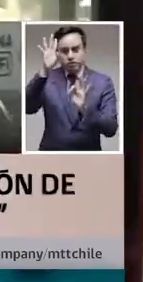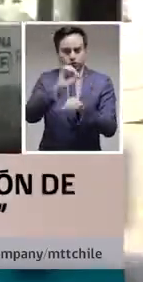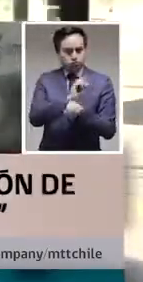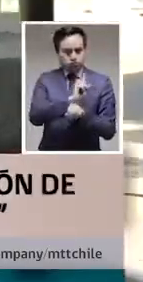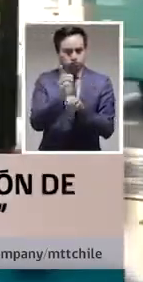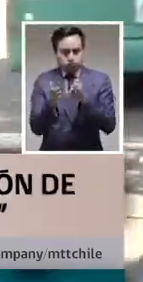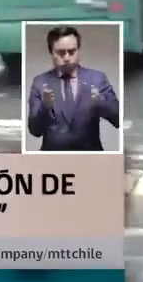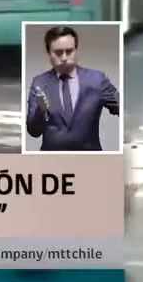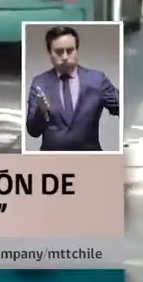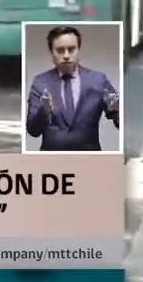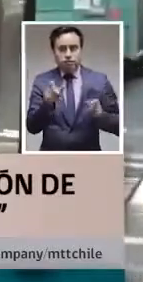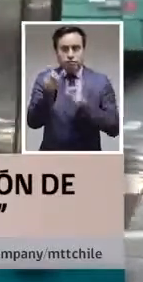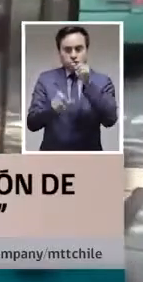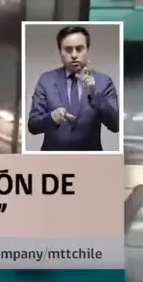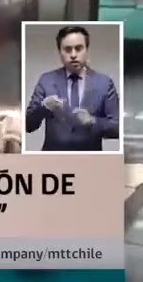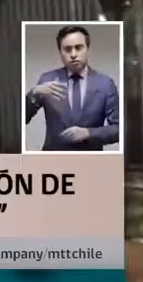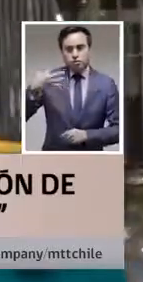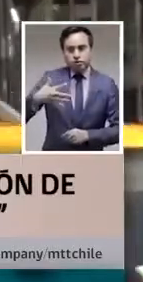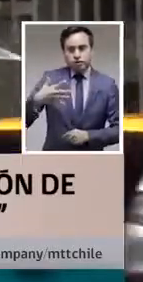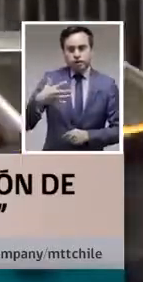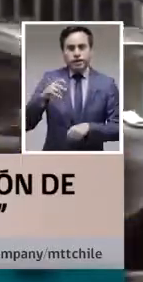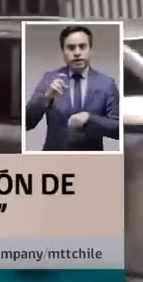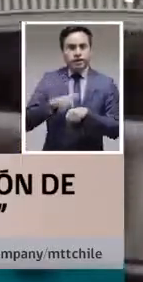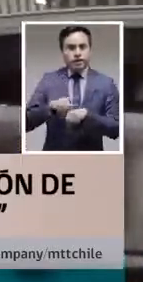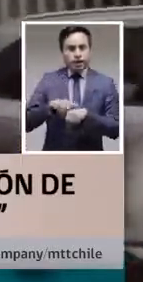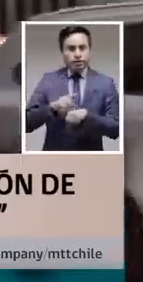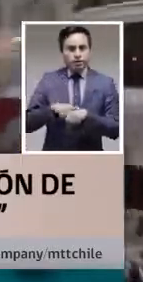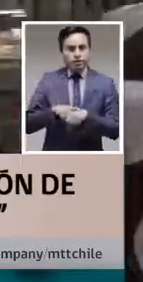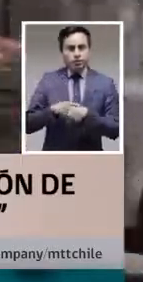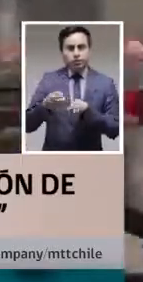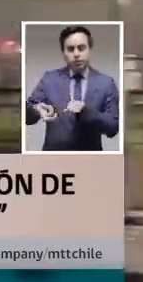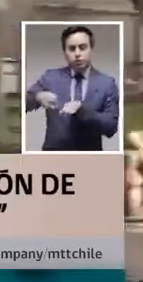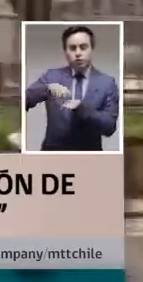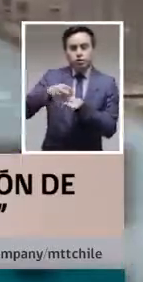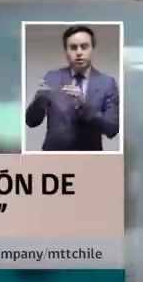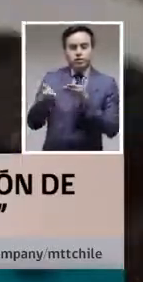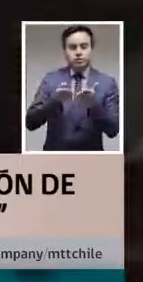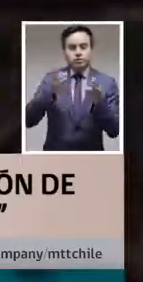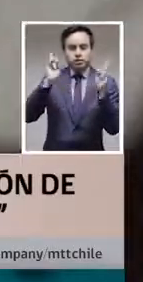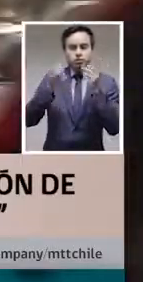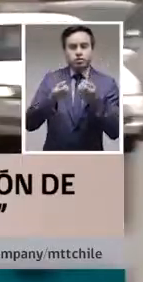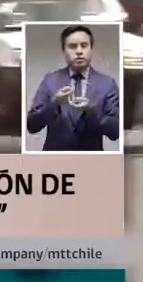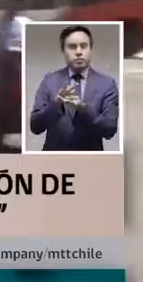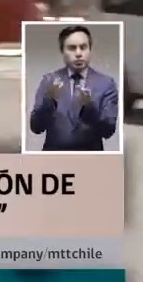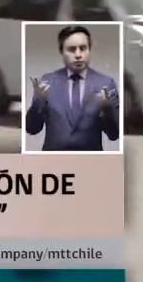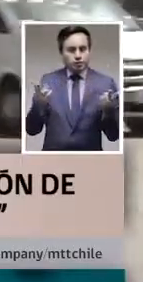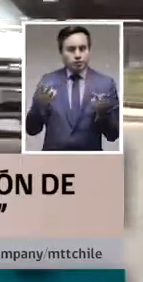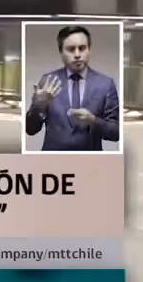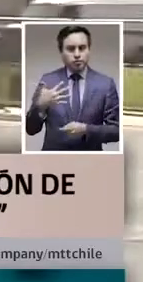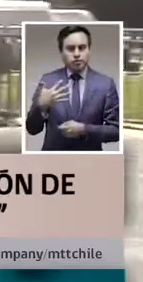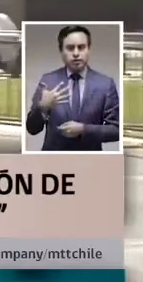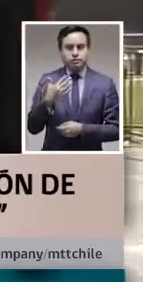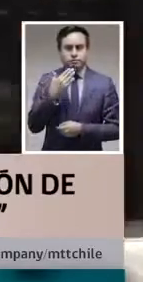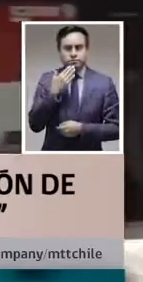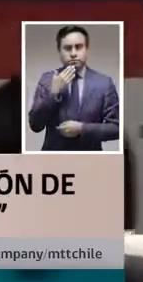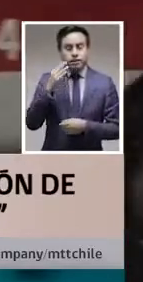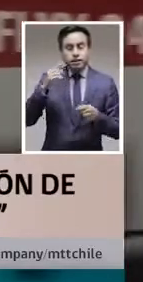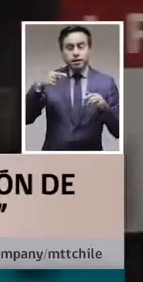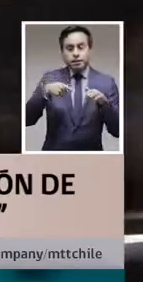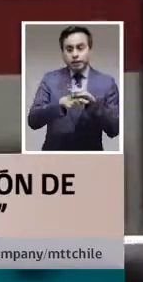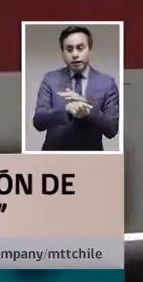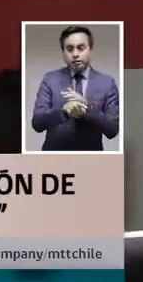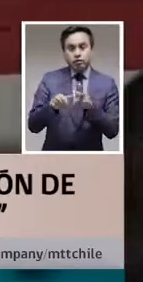personas tengan prioridad de tiempo cuando usan servicios de transporte público. En el caso de metro